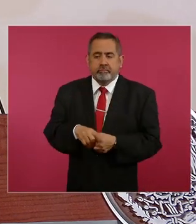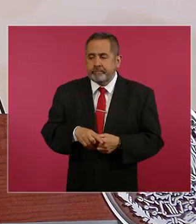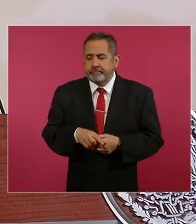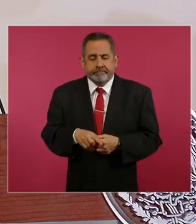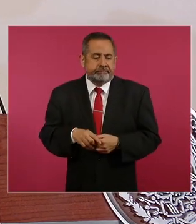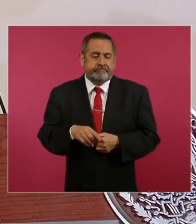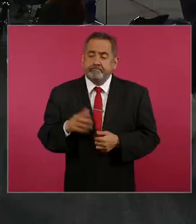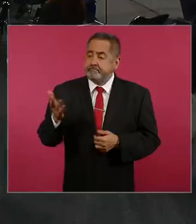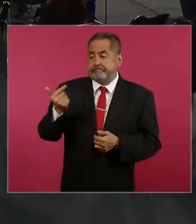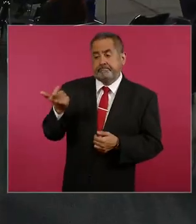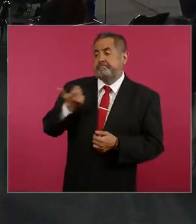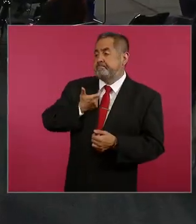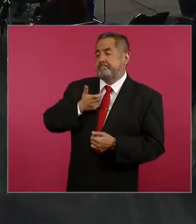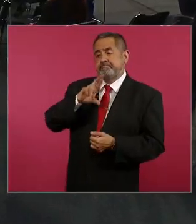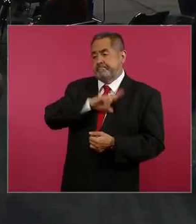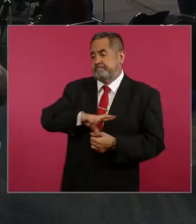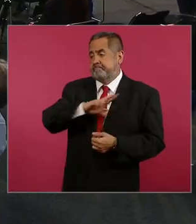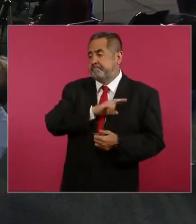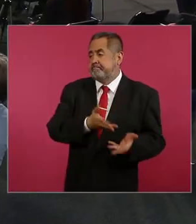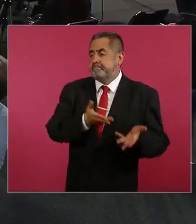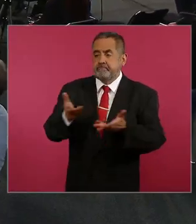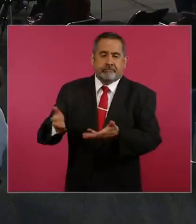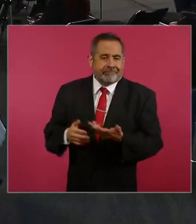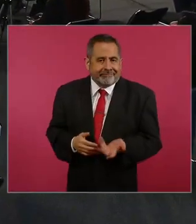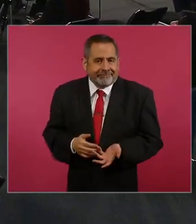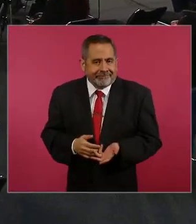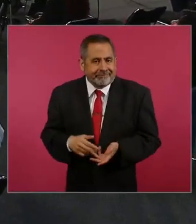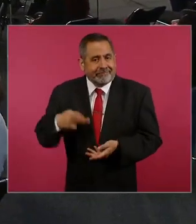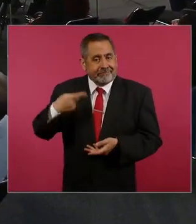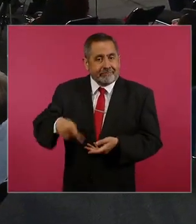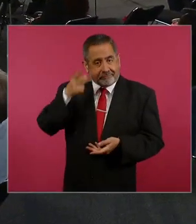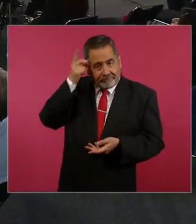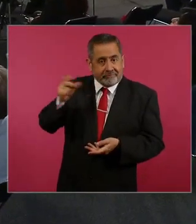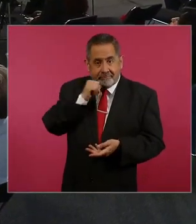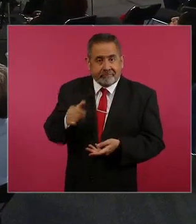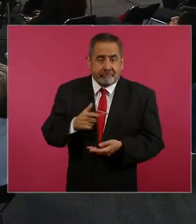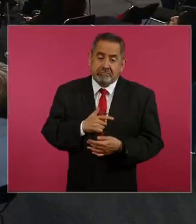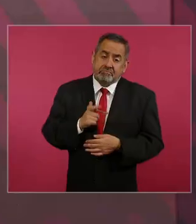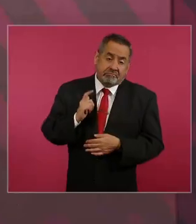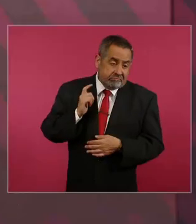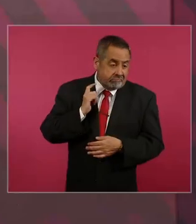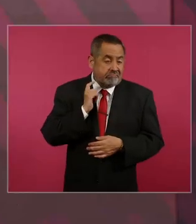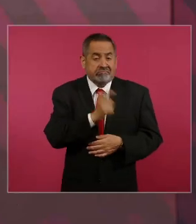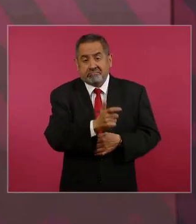nueve hospitales se tenían que pagar